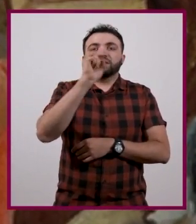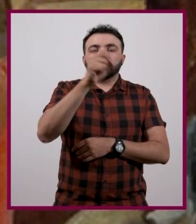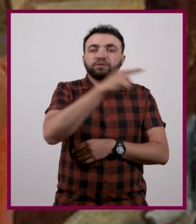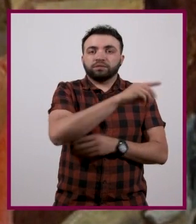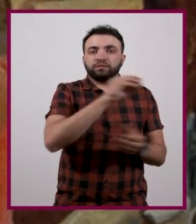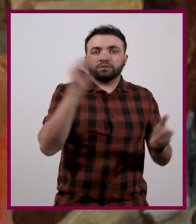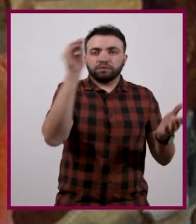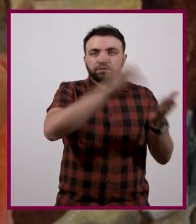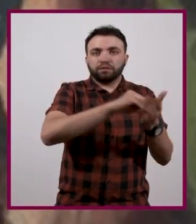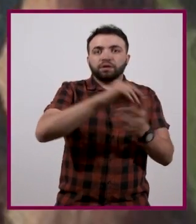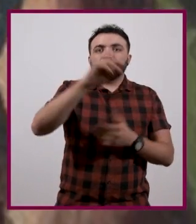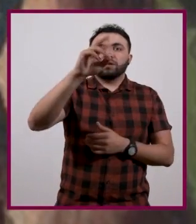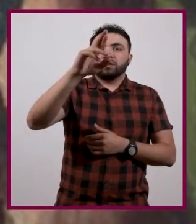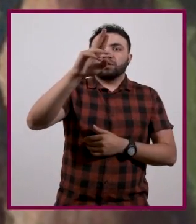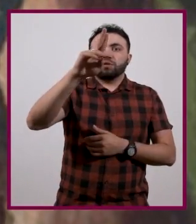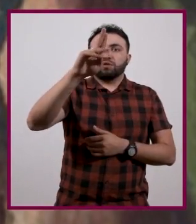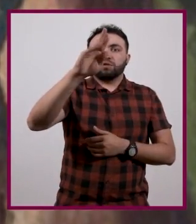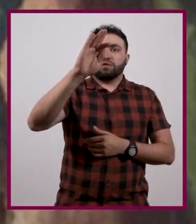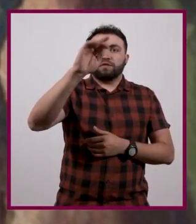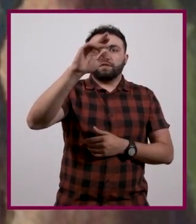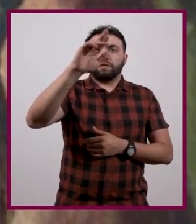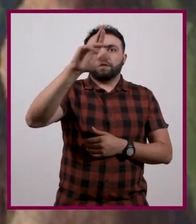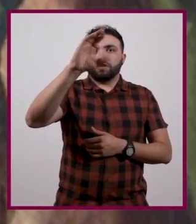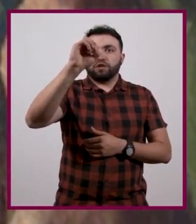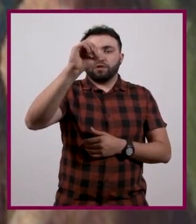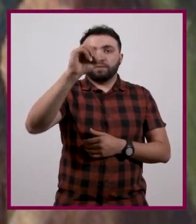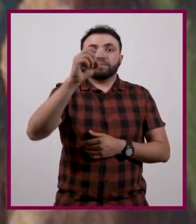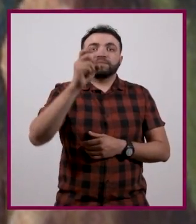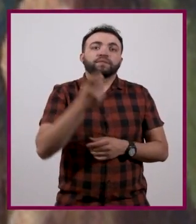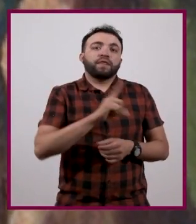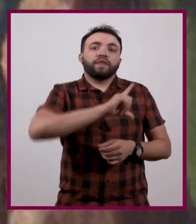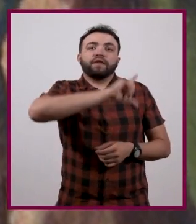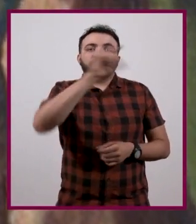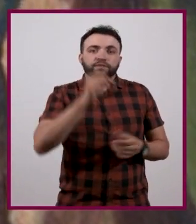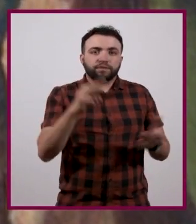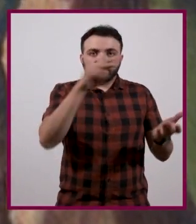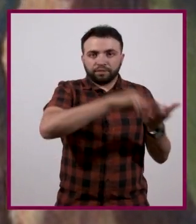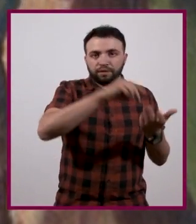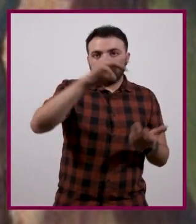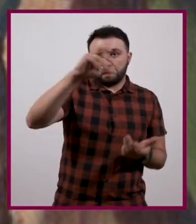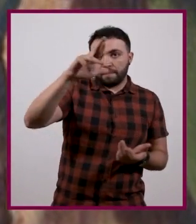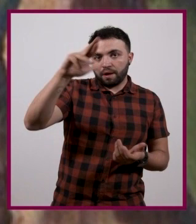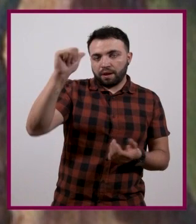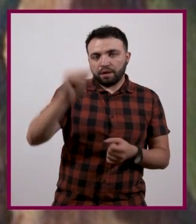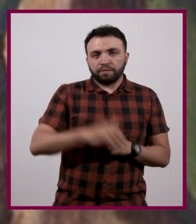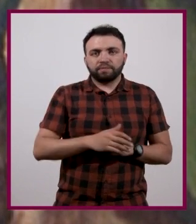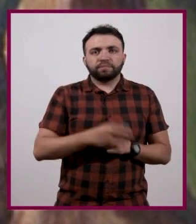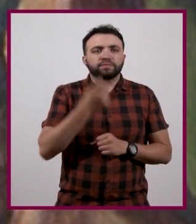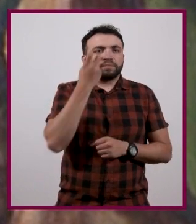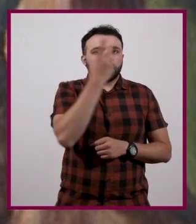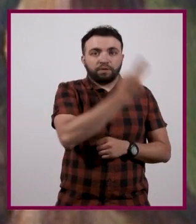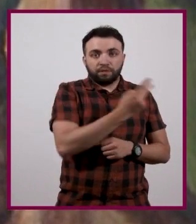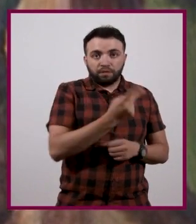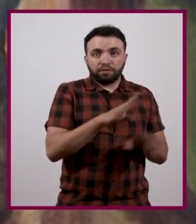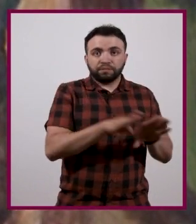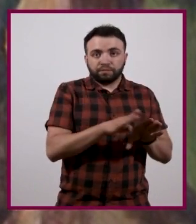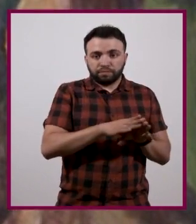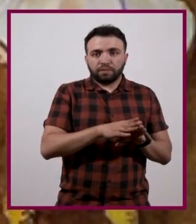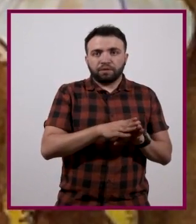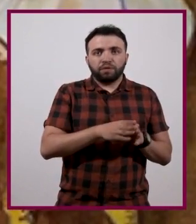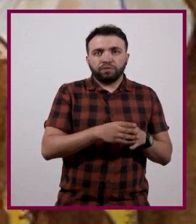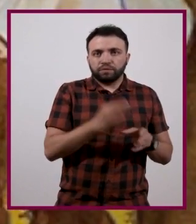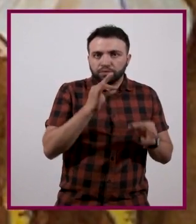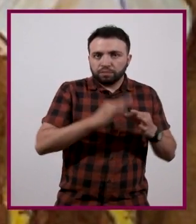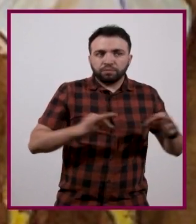y María Izquierdo en una primera etapa. Izquierdo era parte protagónica del medio artístico de aquel entonces